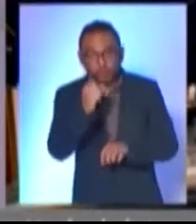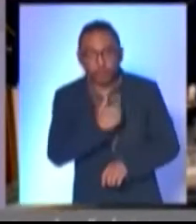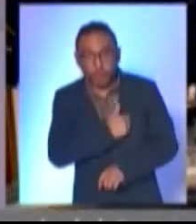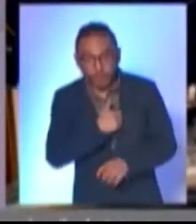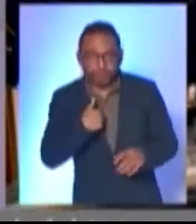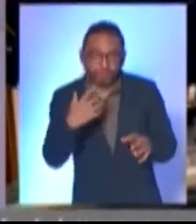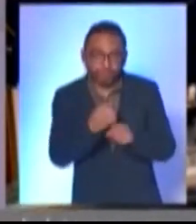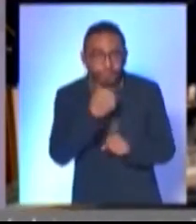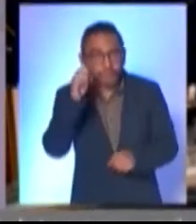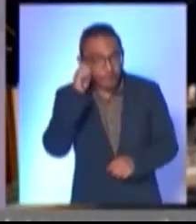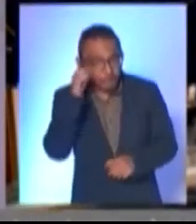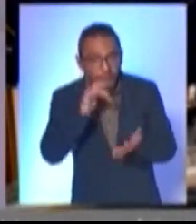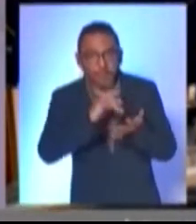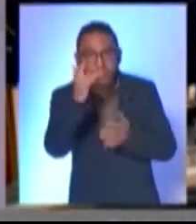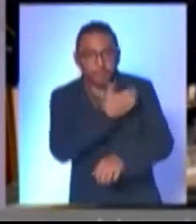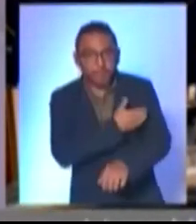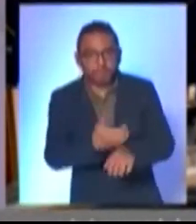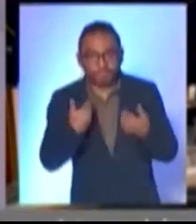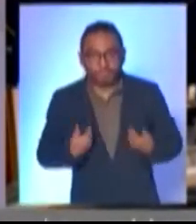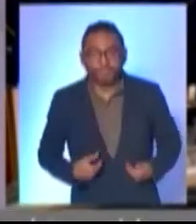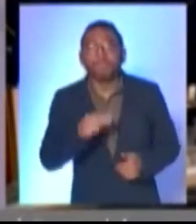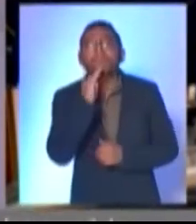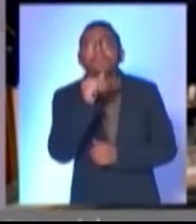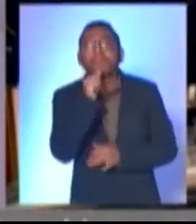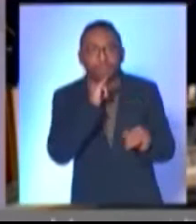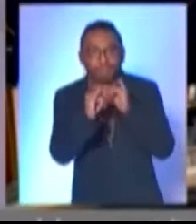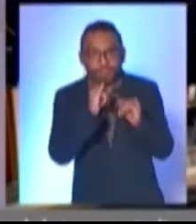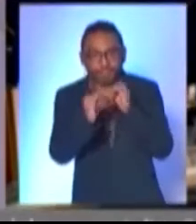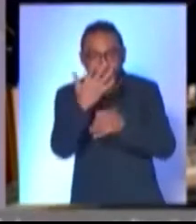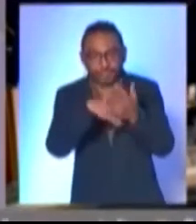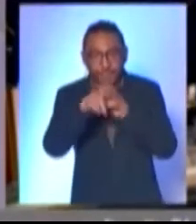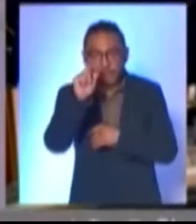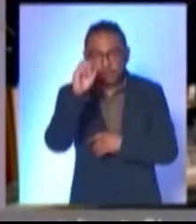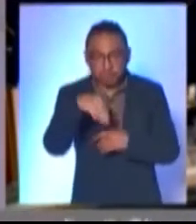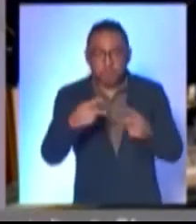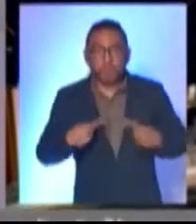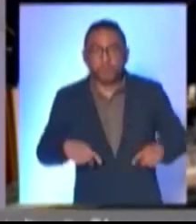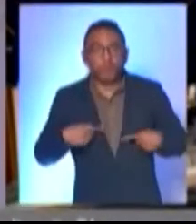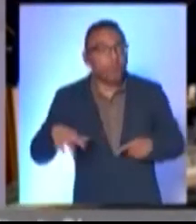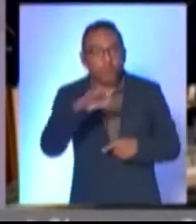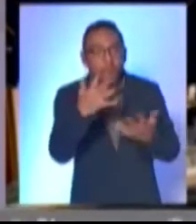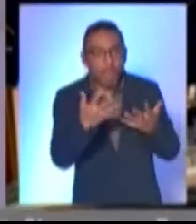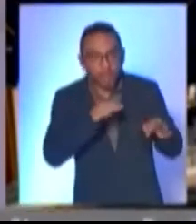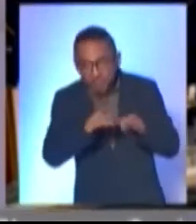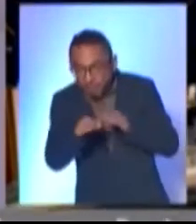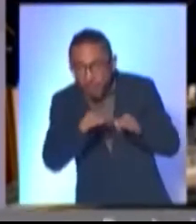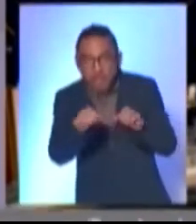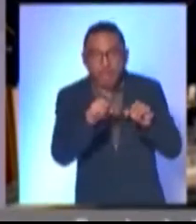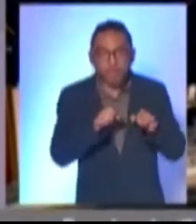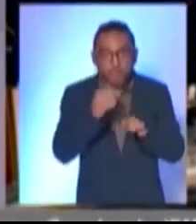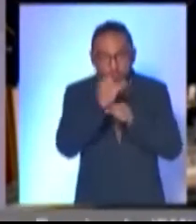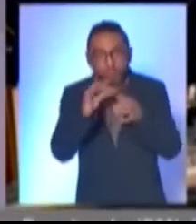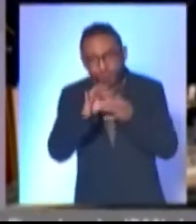Serpa. Gracias a mi compañero Miguel Almanza, intérprete de lengua de señas mexicana, y a todo el equipo que hace posible este espacio informativo. Vamos de